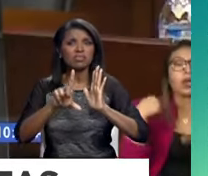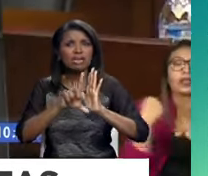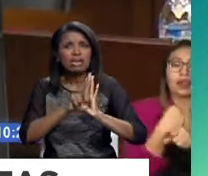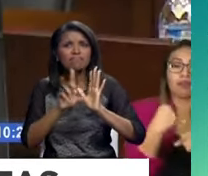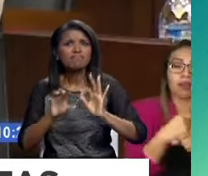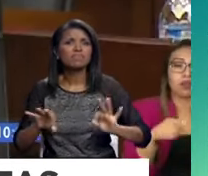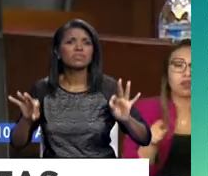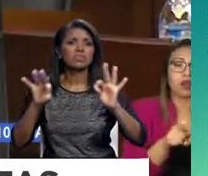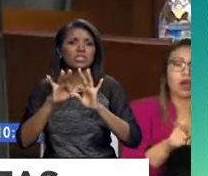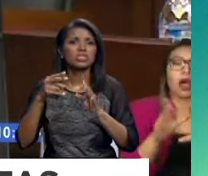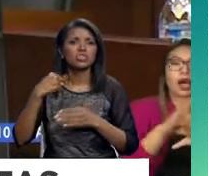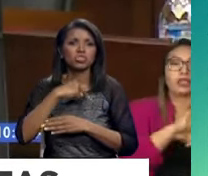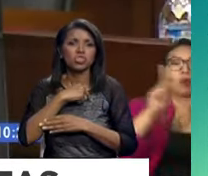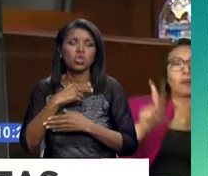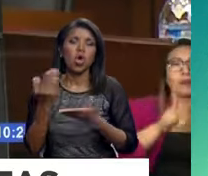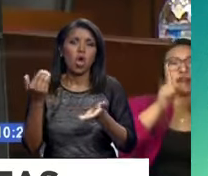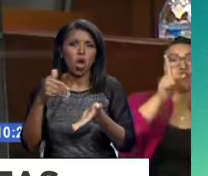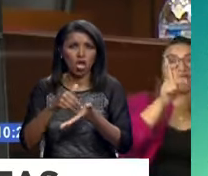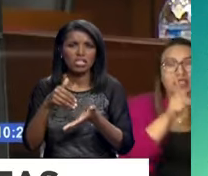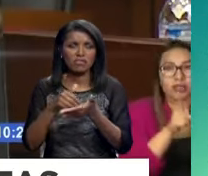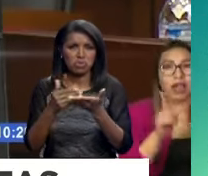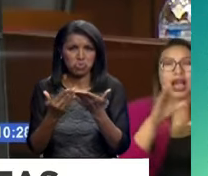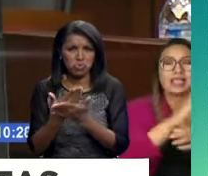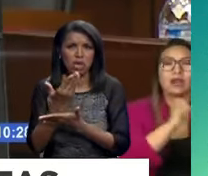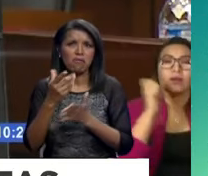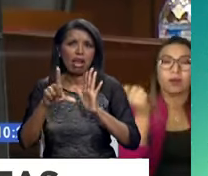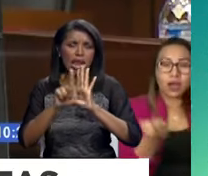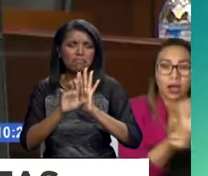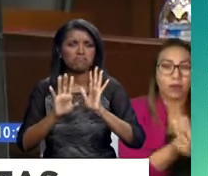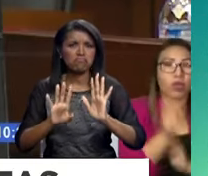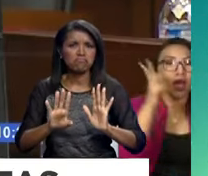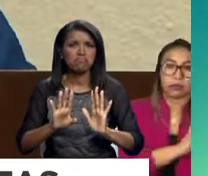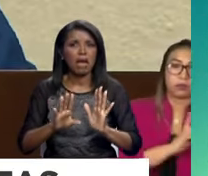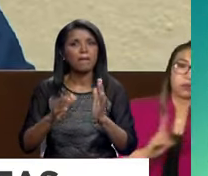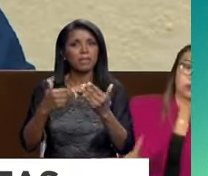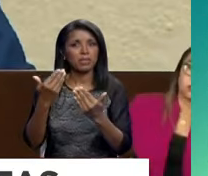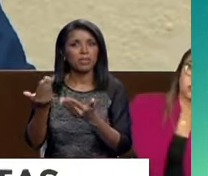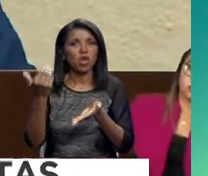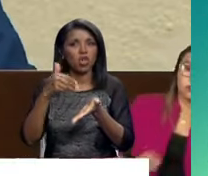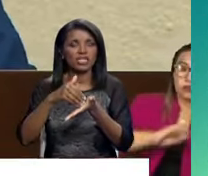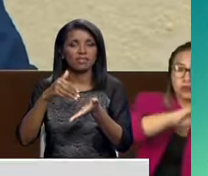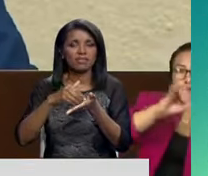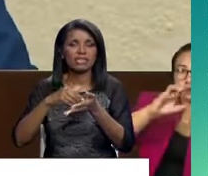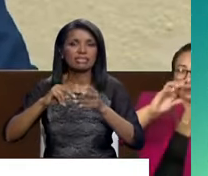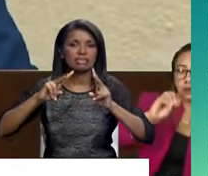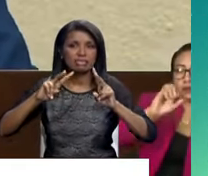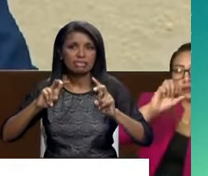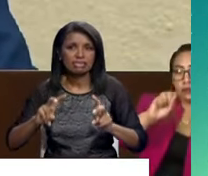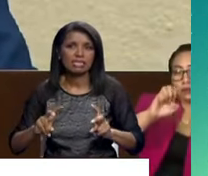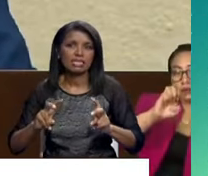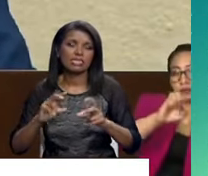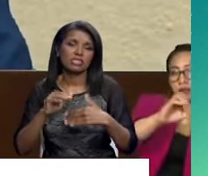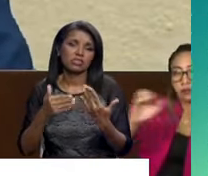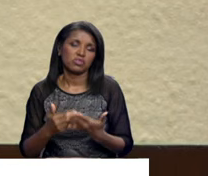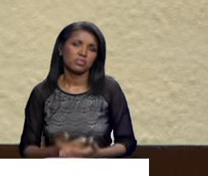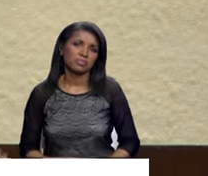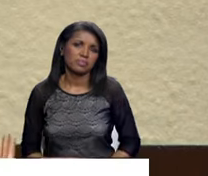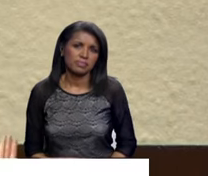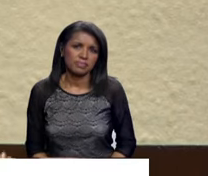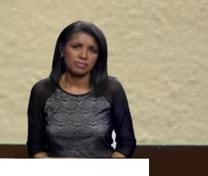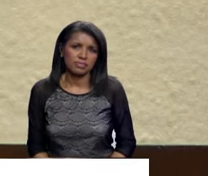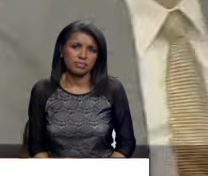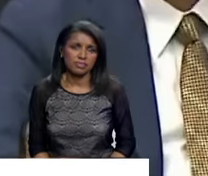de Panamá, y vamos a presentar un nuevo proyecto en el que vamos a mantener el espíritu de este mismo para que sea ley de la República.